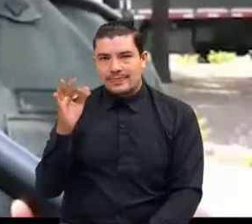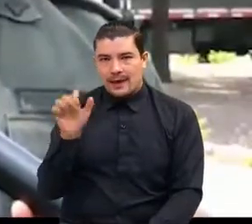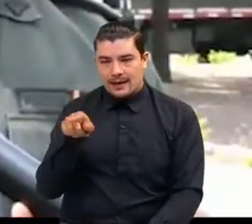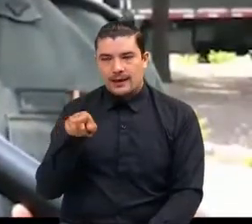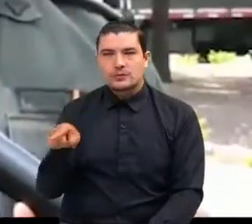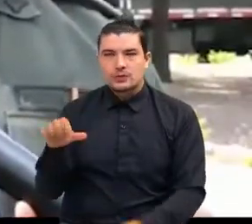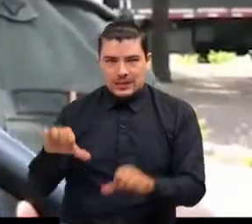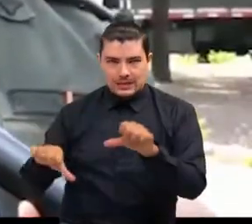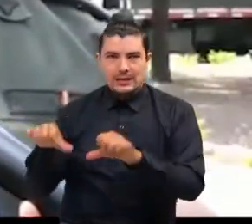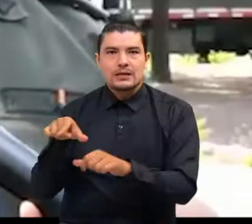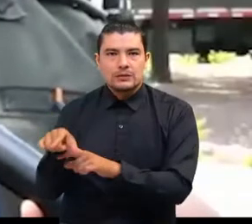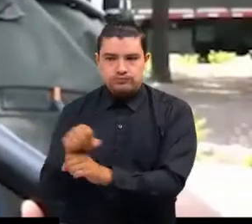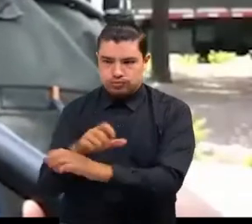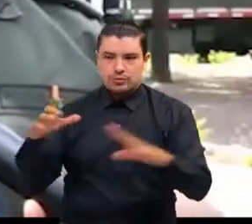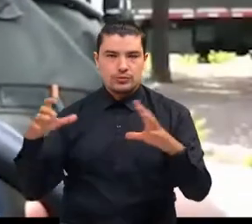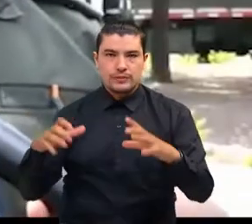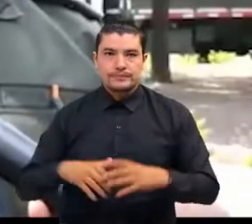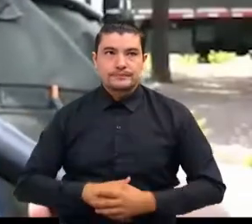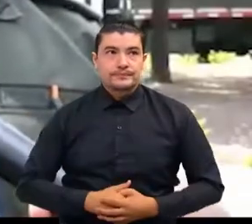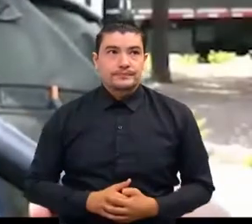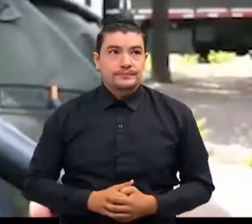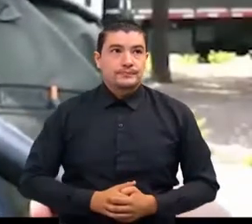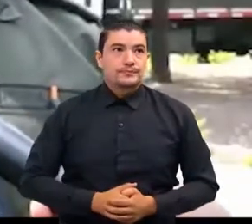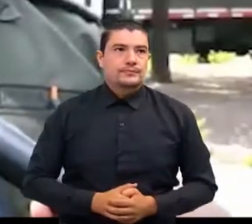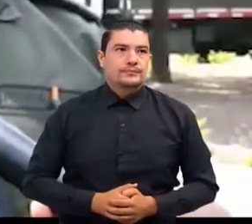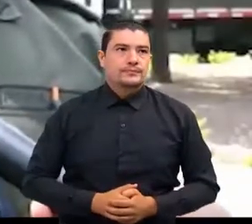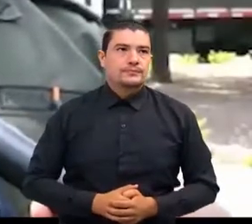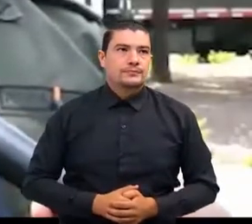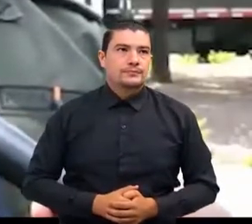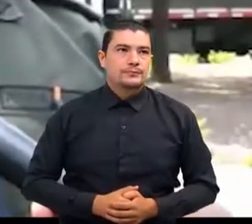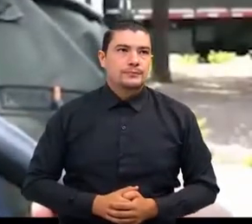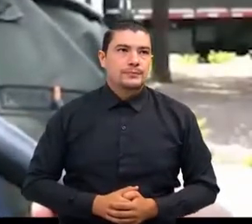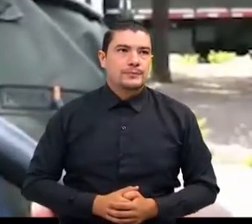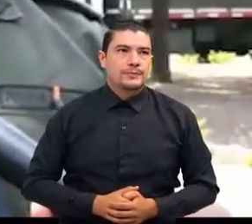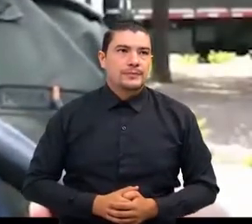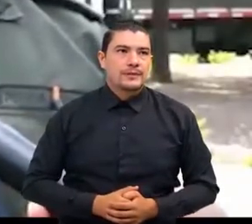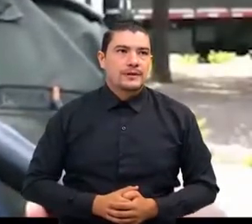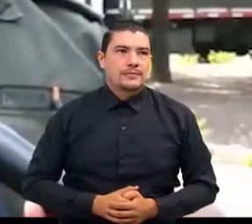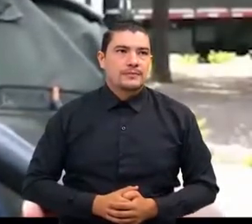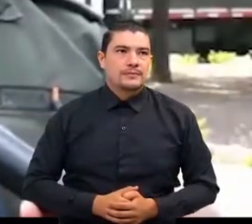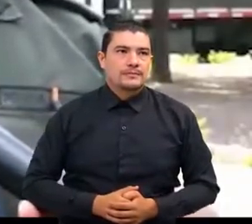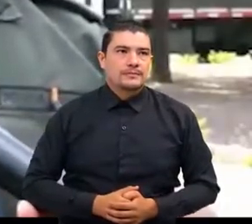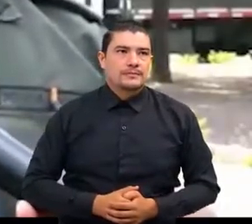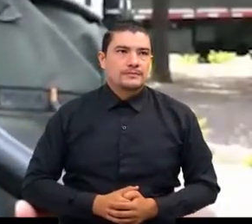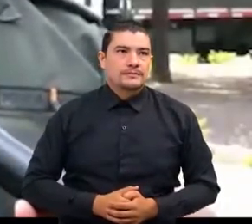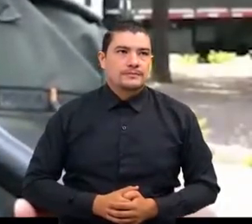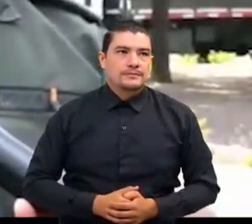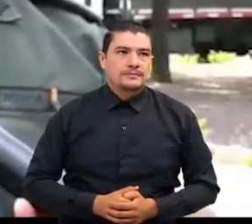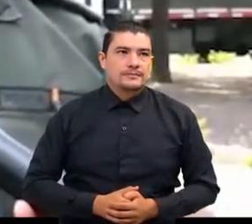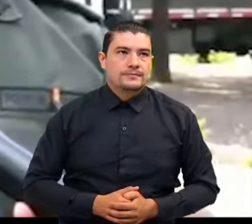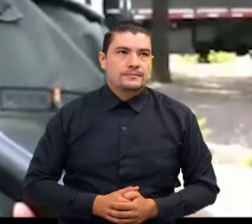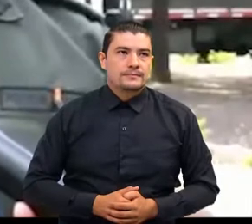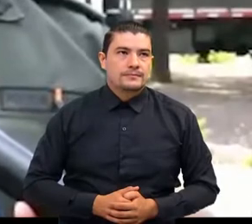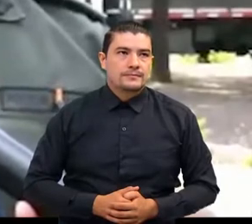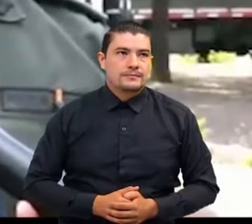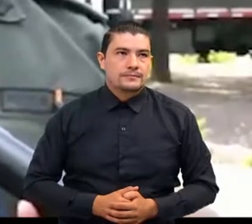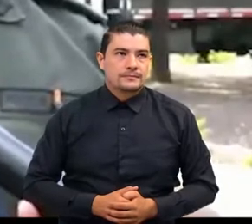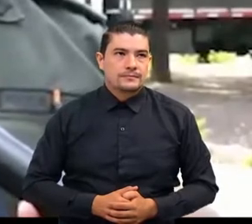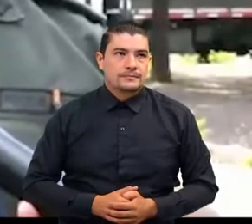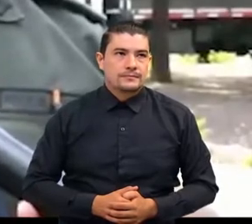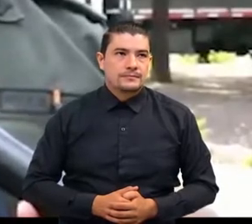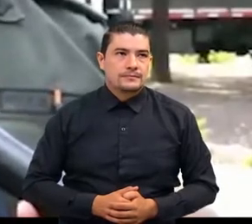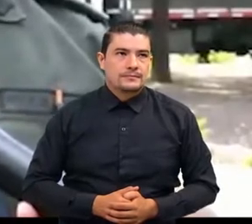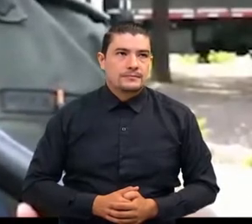que estaban en la seguridad de una aeronave de la Fuerza Aérea. Iba también hacia la aeronave. De esta manera se le activa el